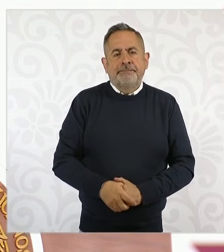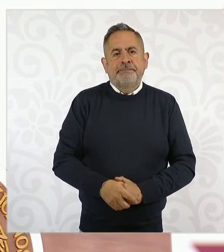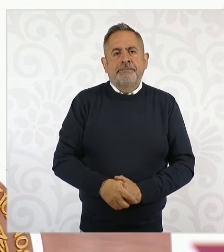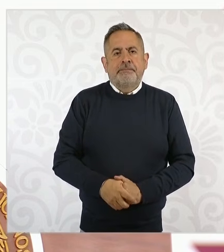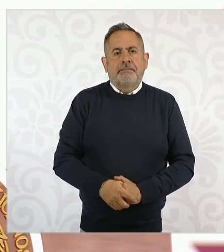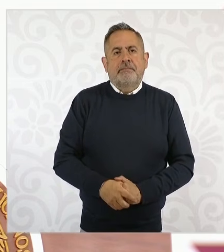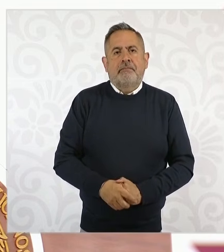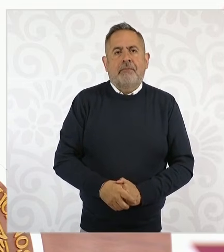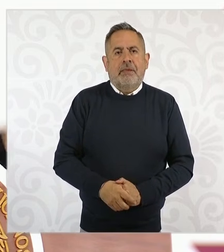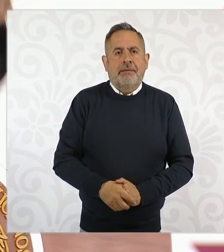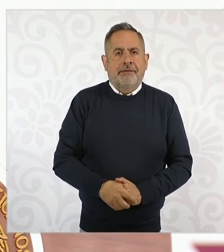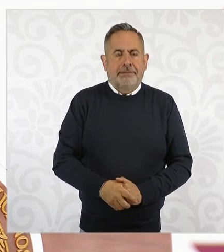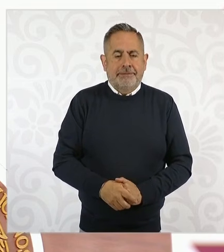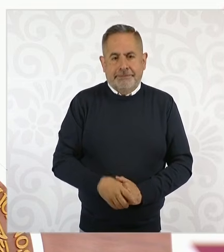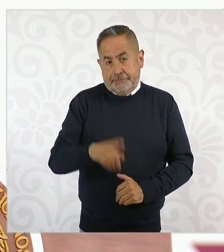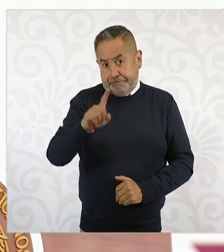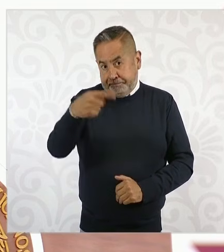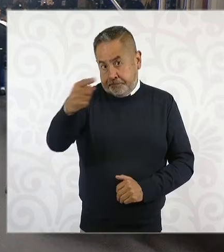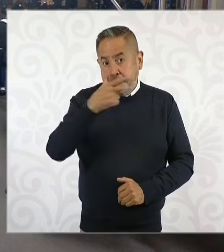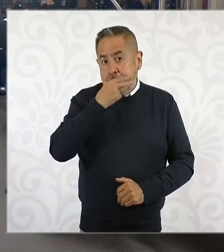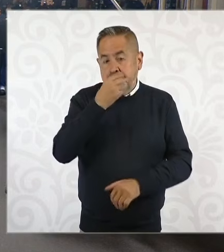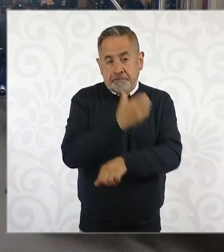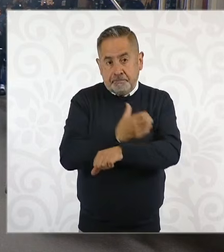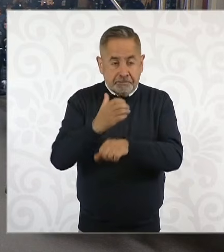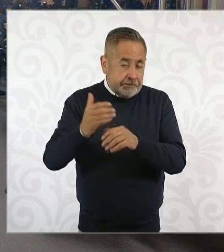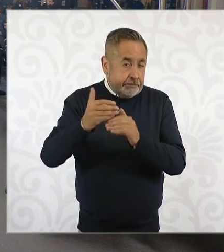A ver el compañero atrás.